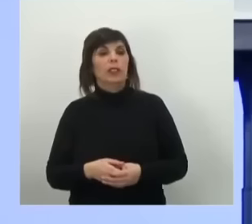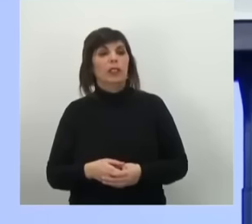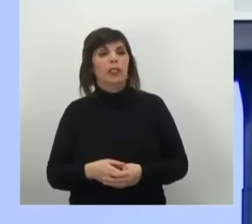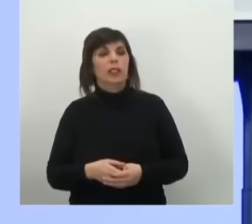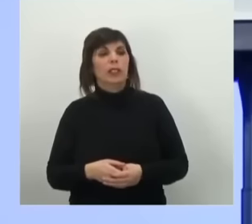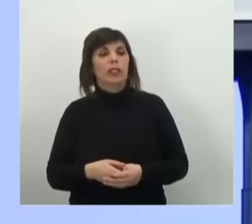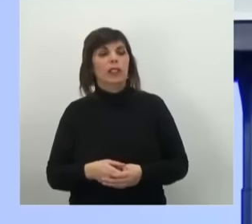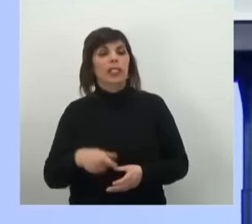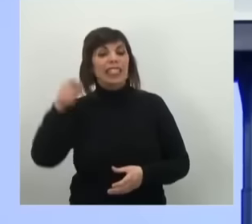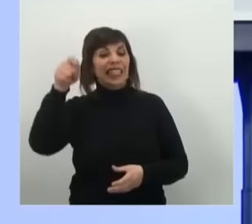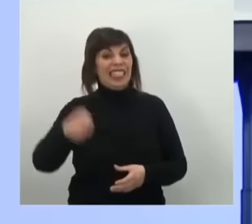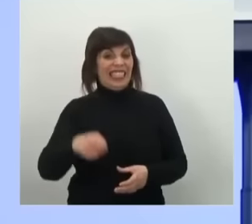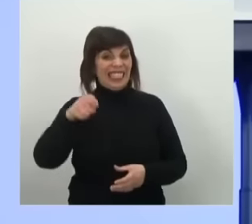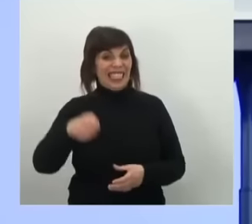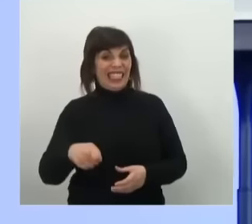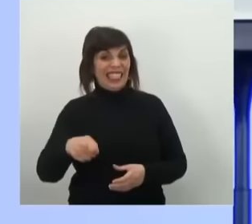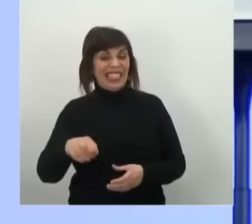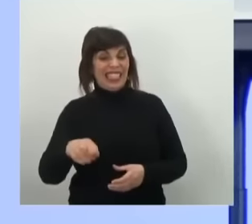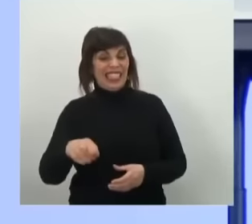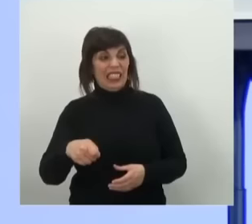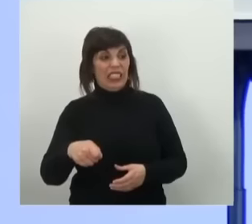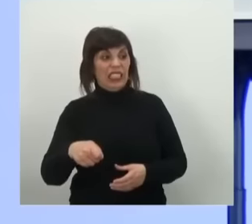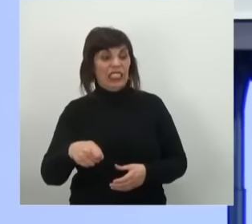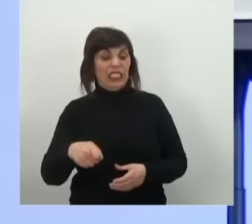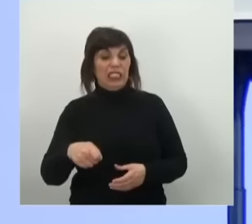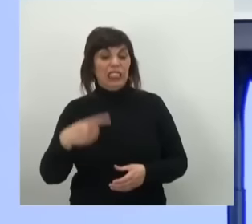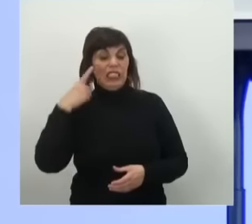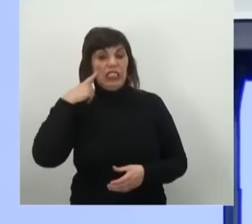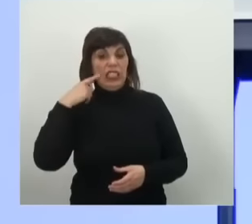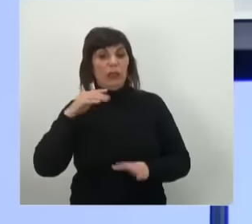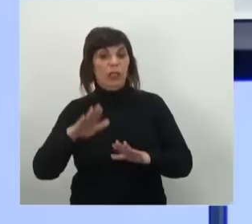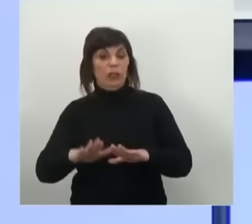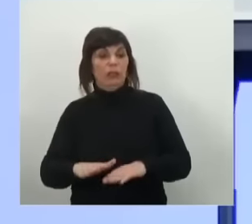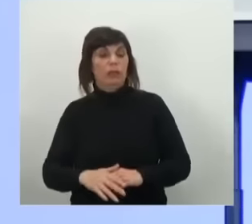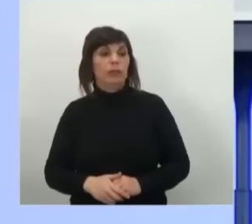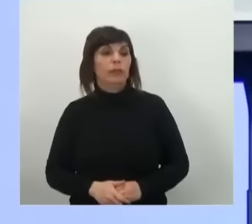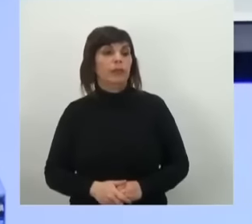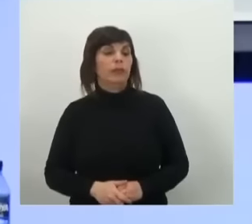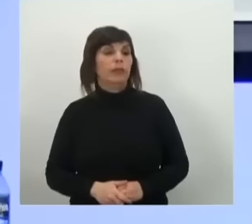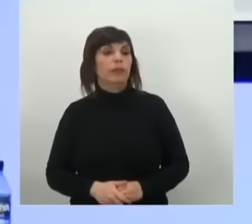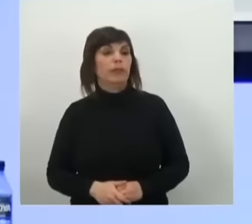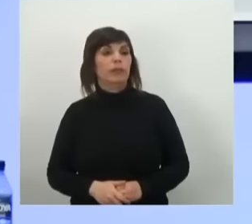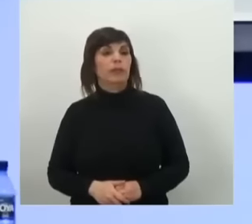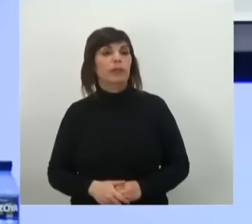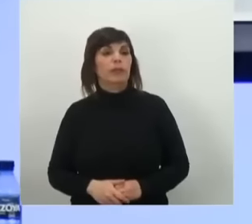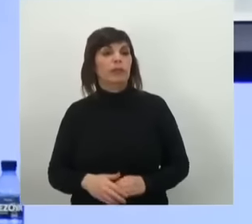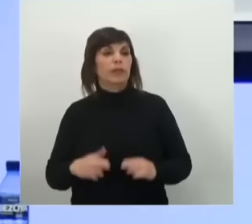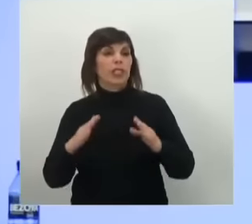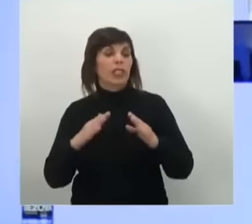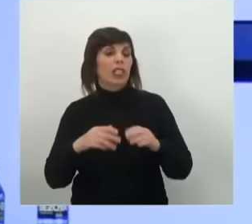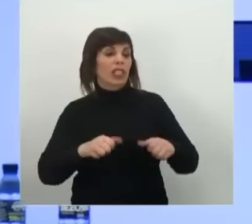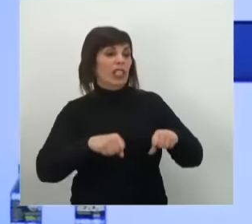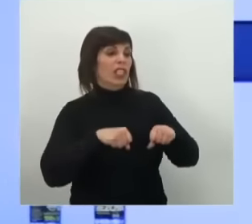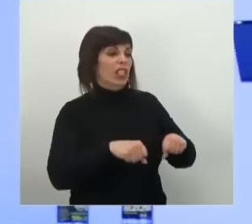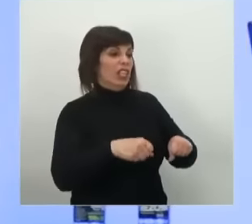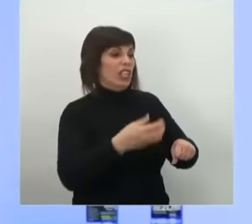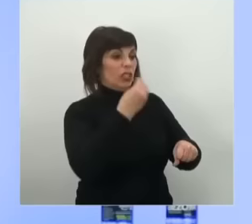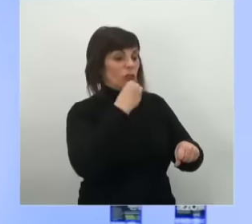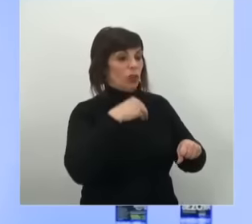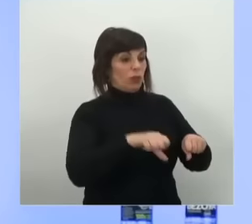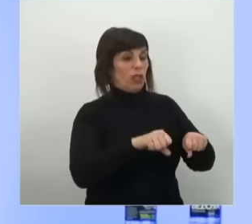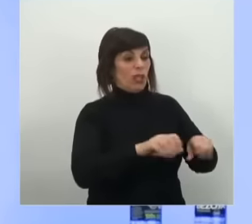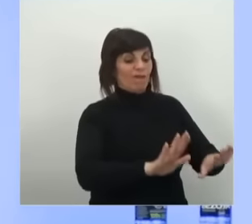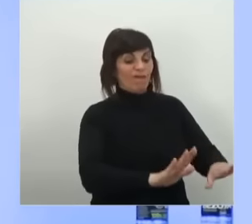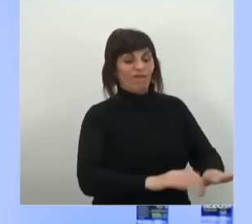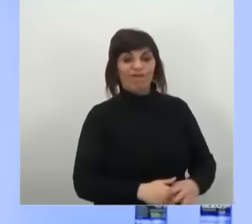el banco la está pidiendo y me tenía que ir a la casa mirando el carrito que ahí se quedó